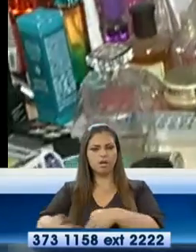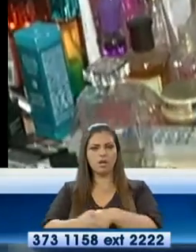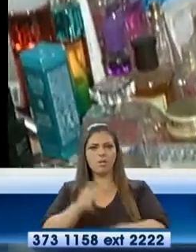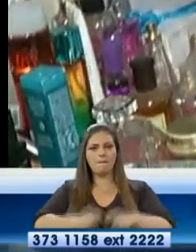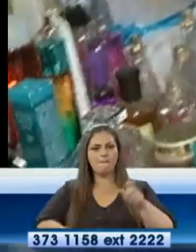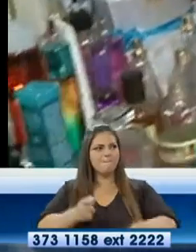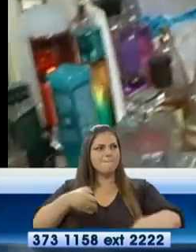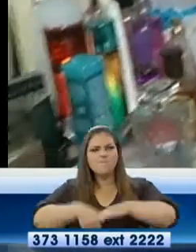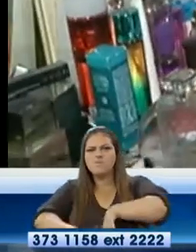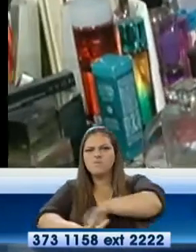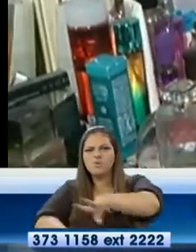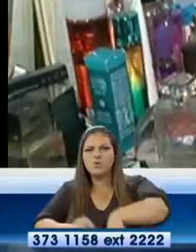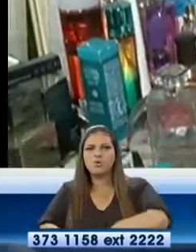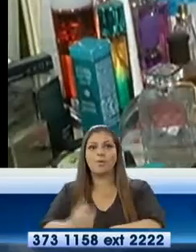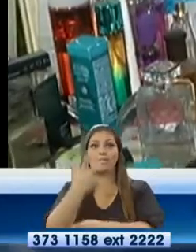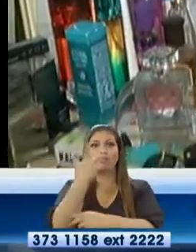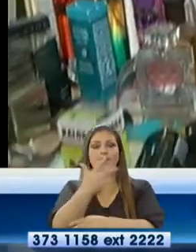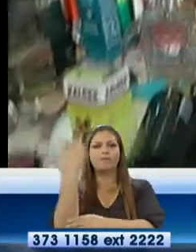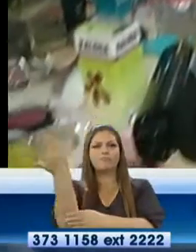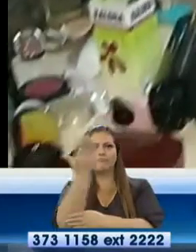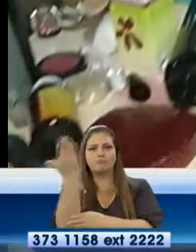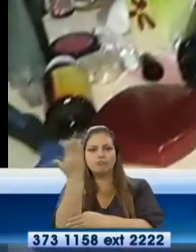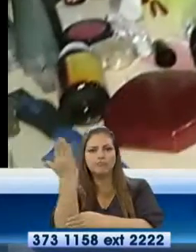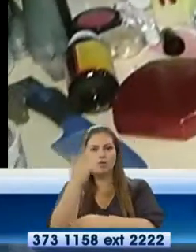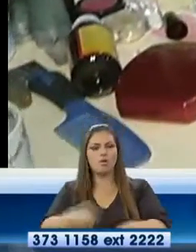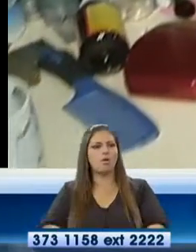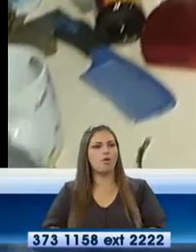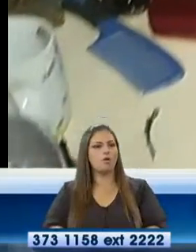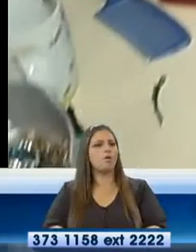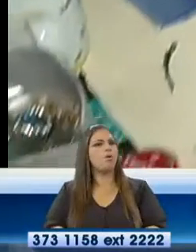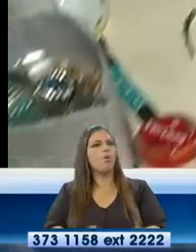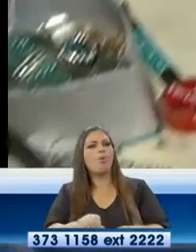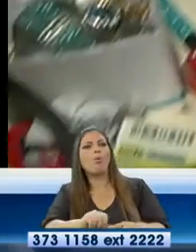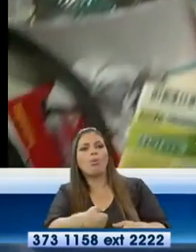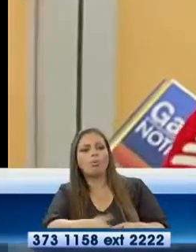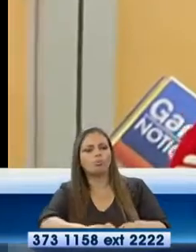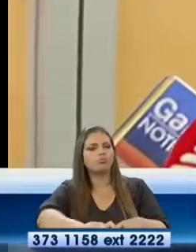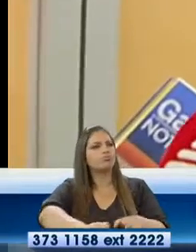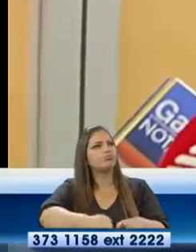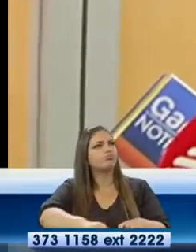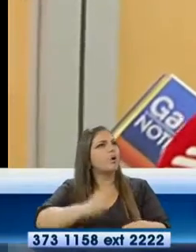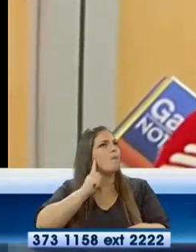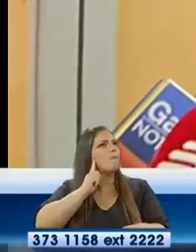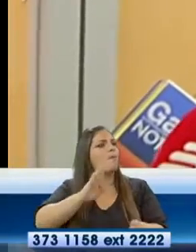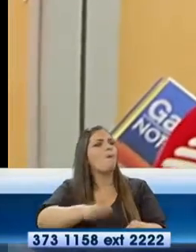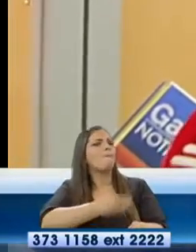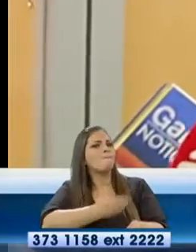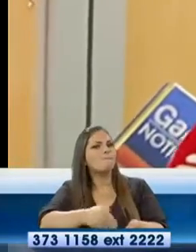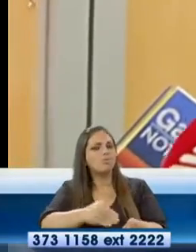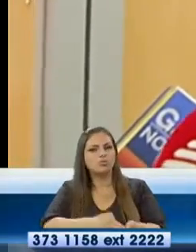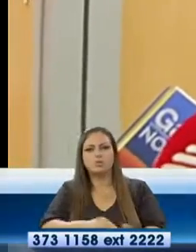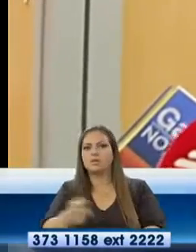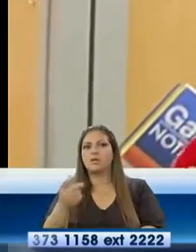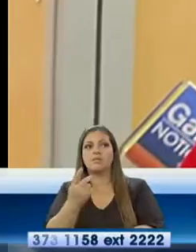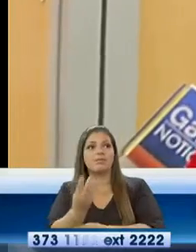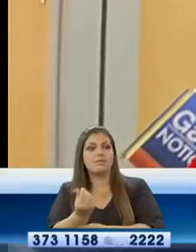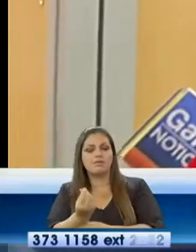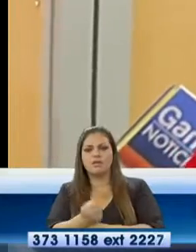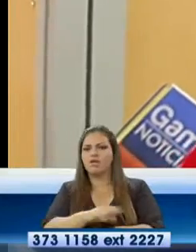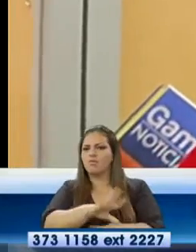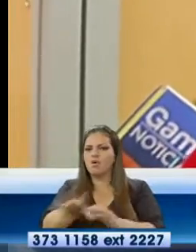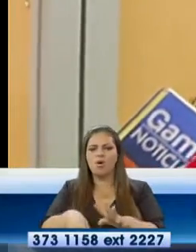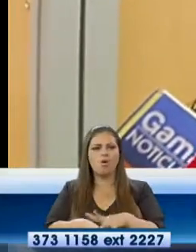y $200 en efectivo. Yo salí 5,000 de mi casa. Yo vengo casi, yo soy la última en salir y la primera en